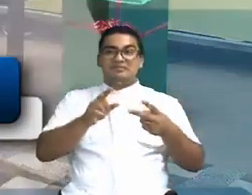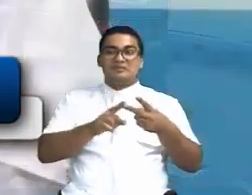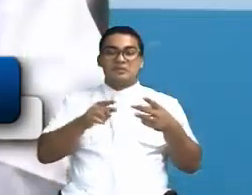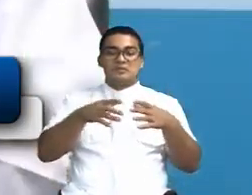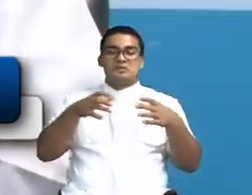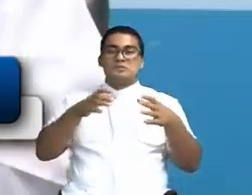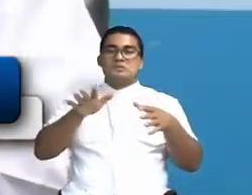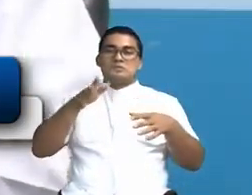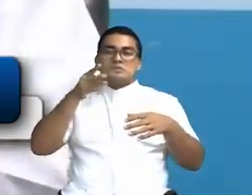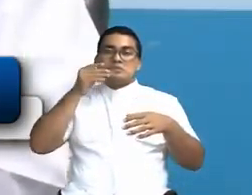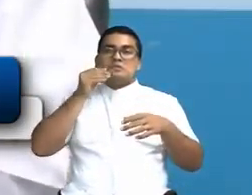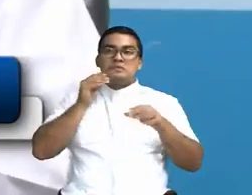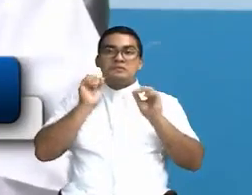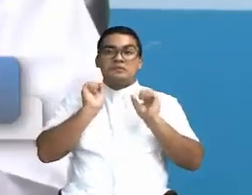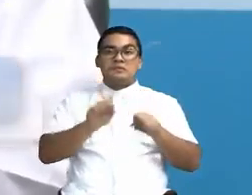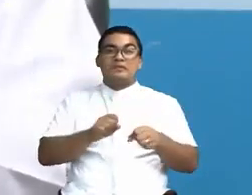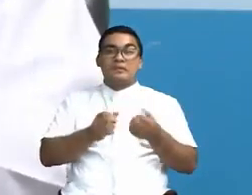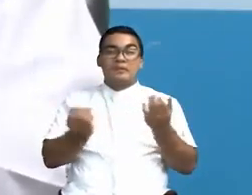Sin embargo, estos son